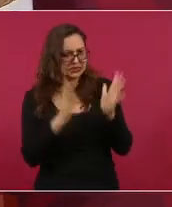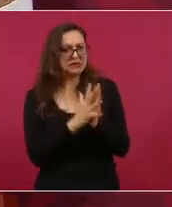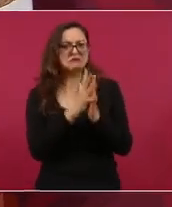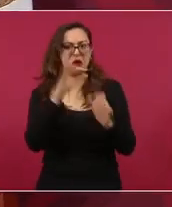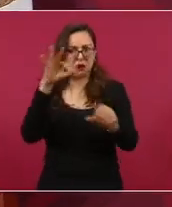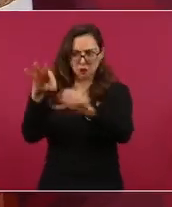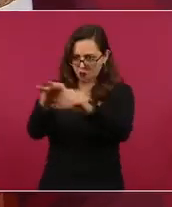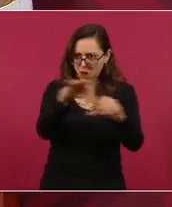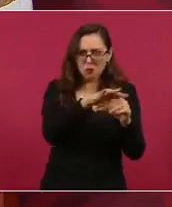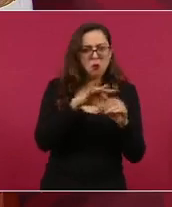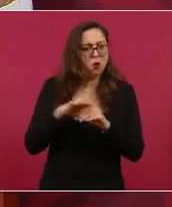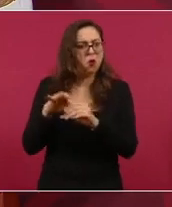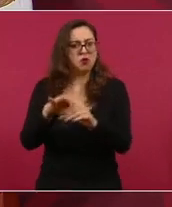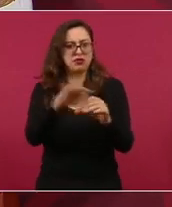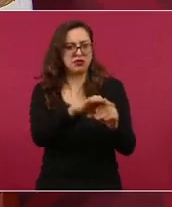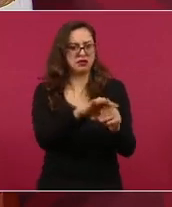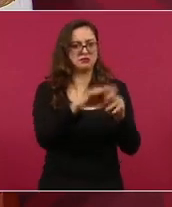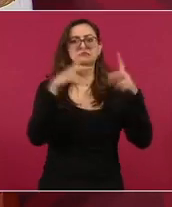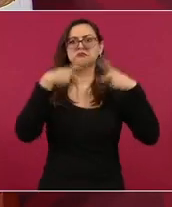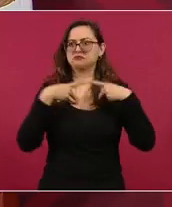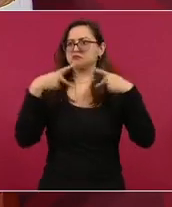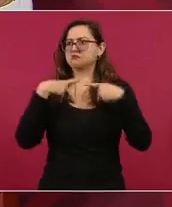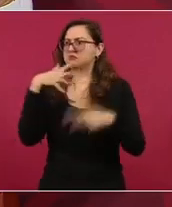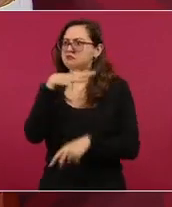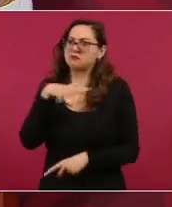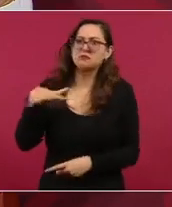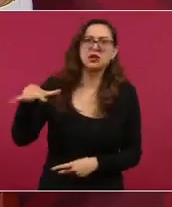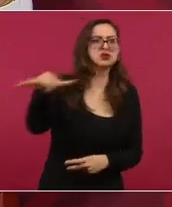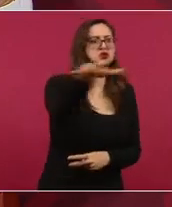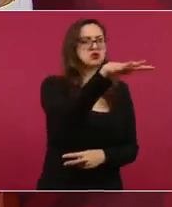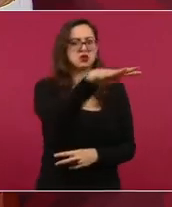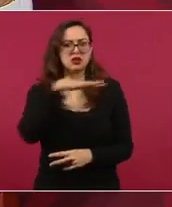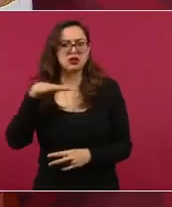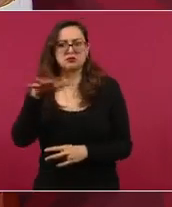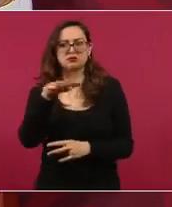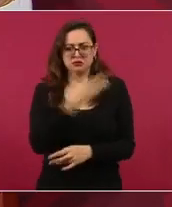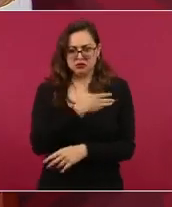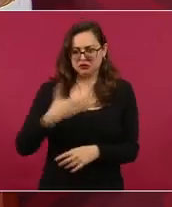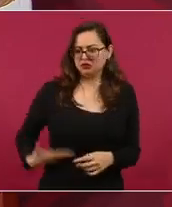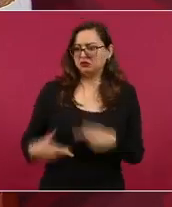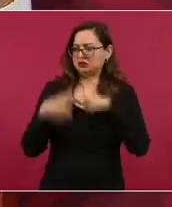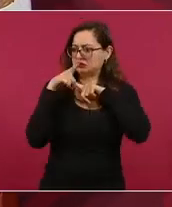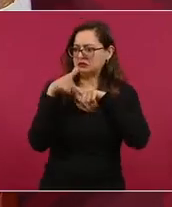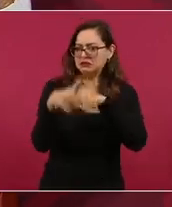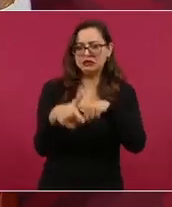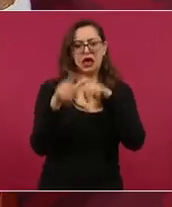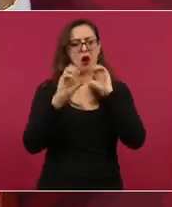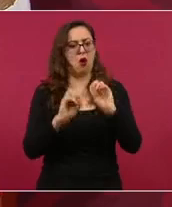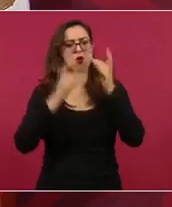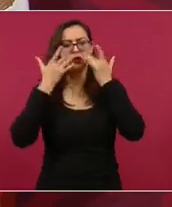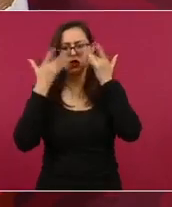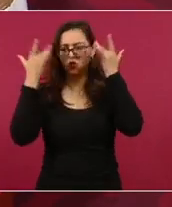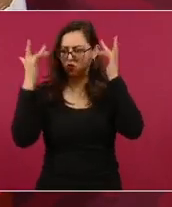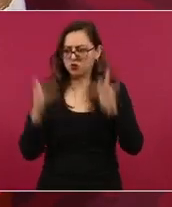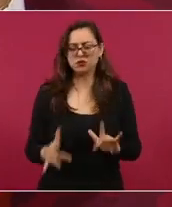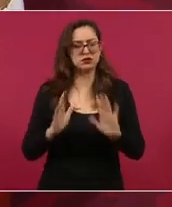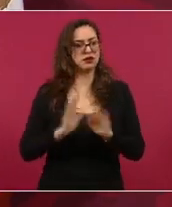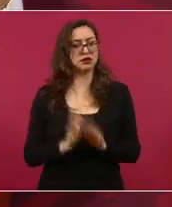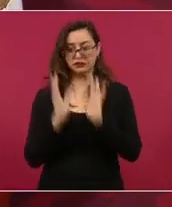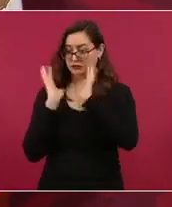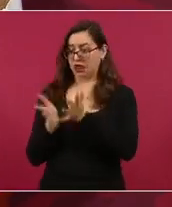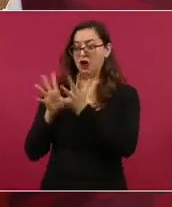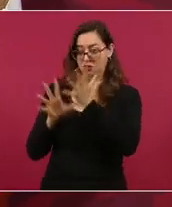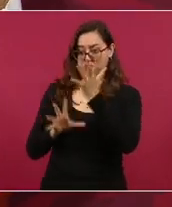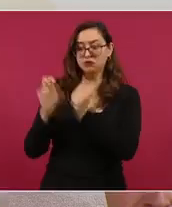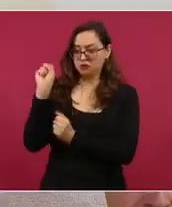y que la gente decida, ¿quieres que siga el presidente o que renuncie?